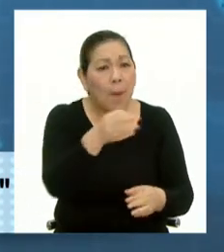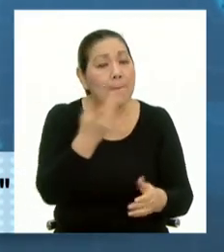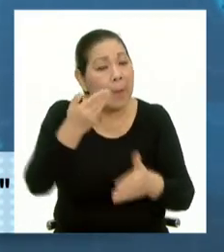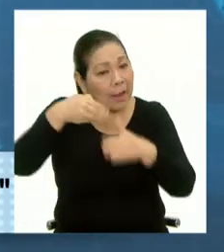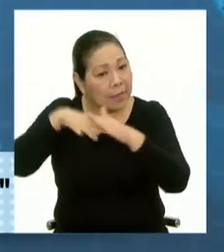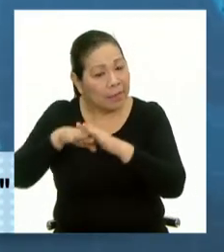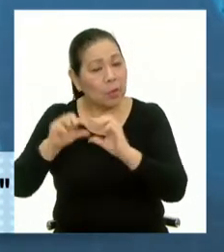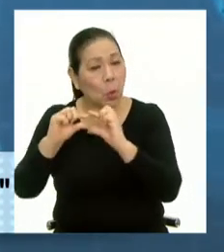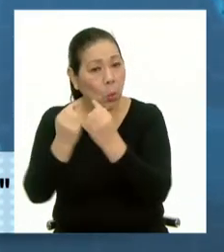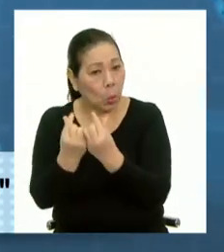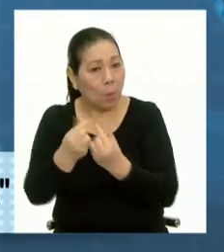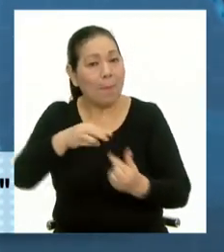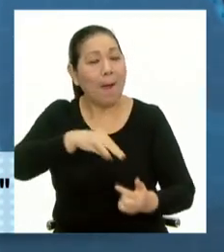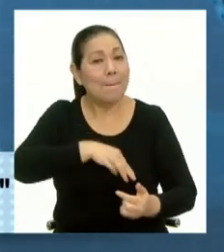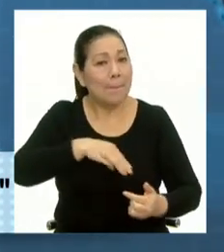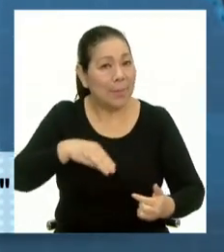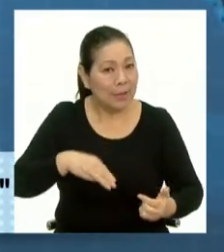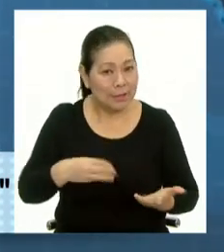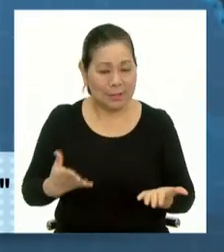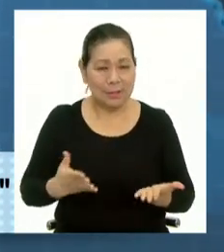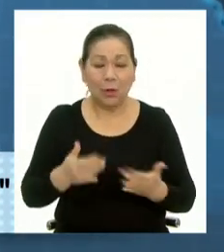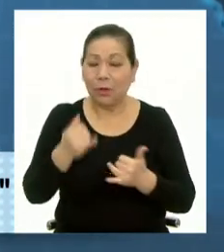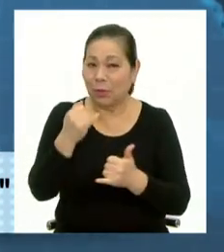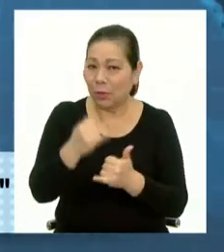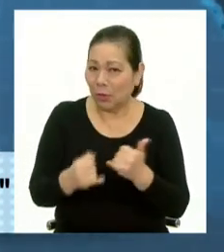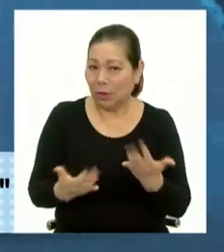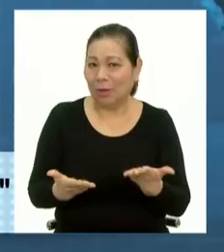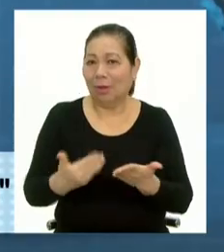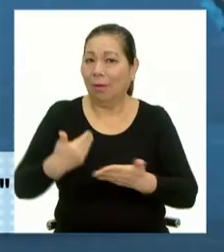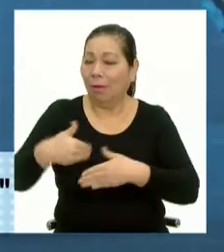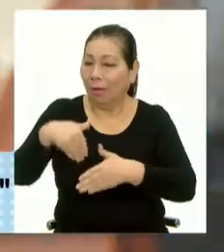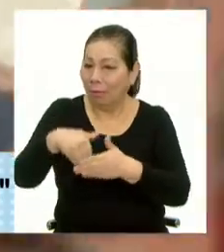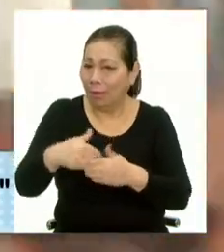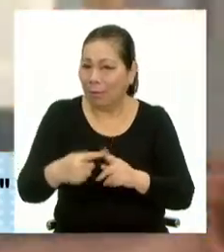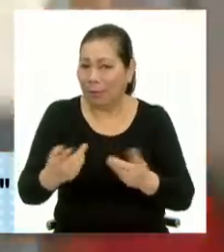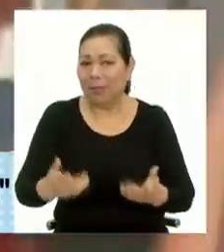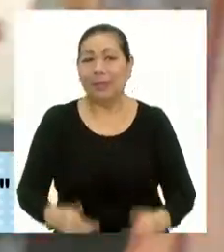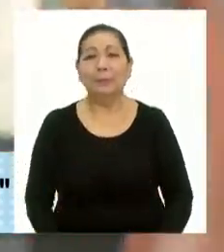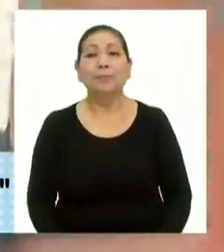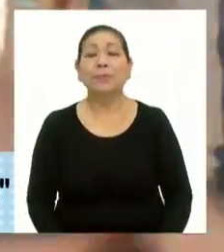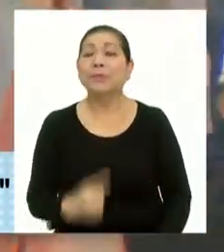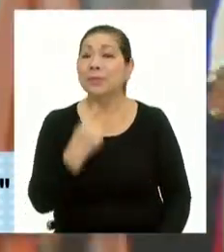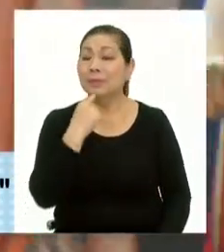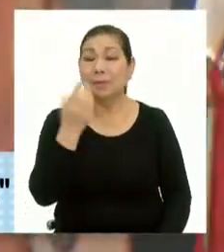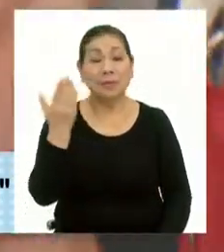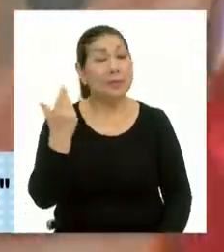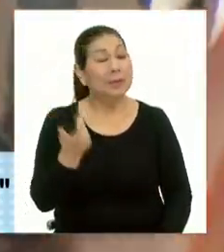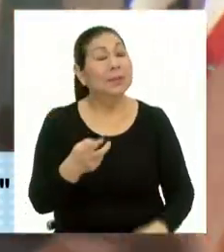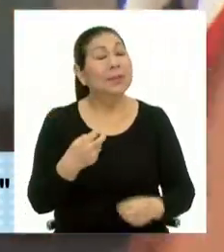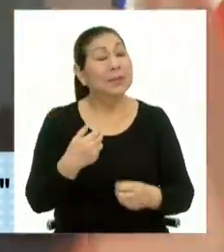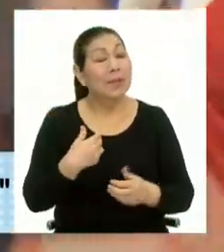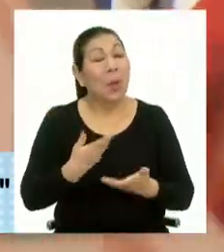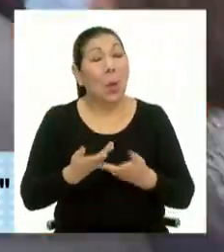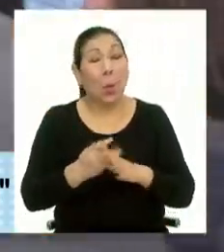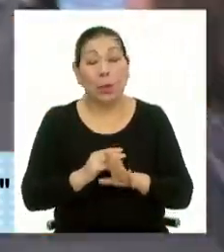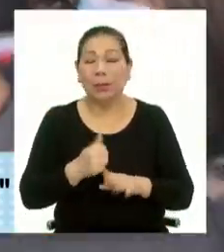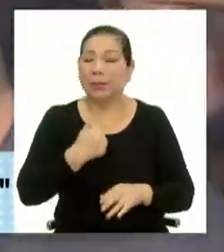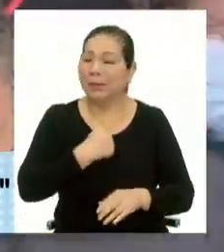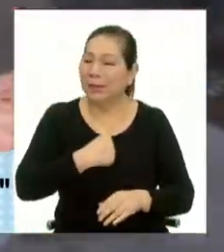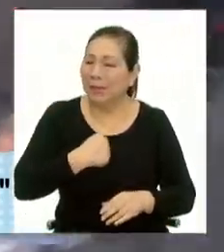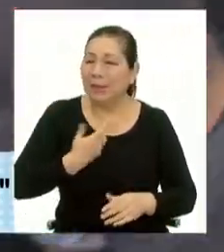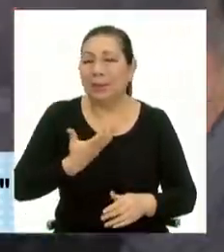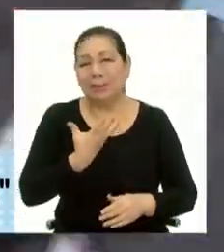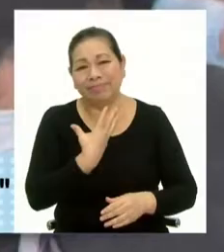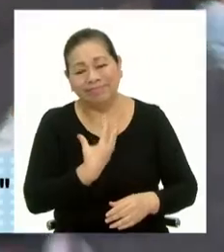gabinetes después de haber culminado un proceso electoral. Reveló que pasó un momento difícil y de sentimientos